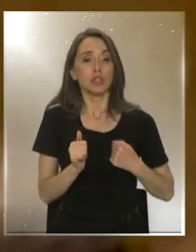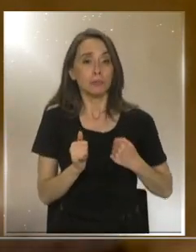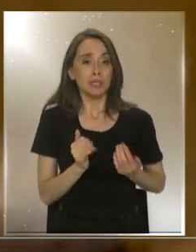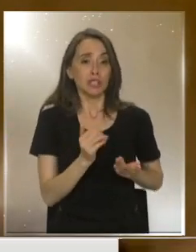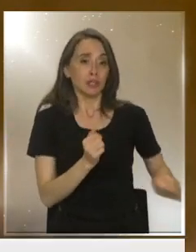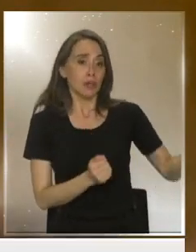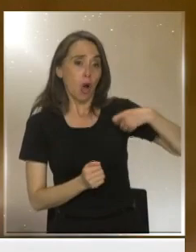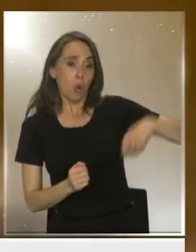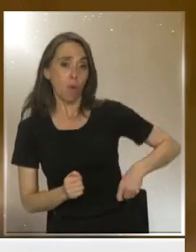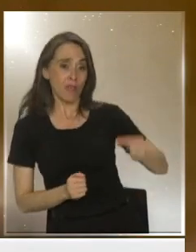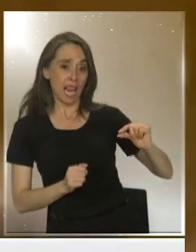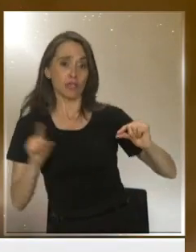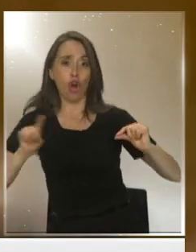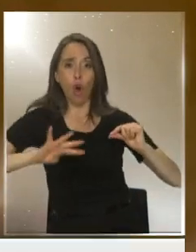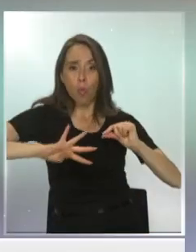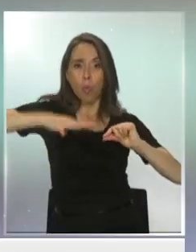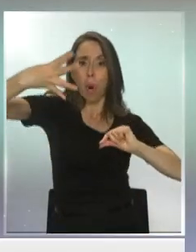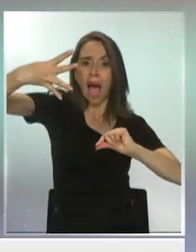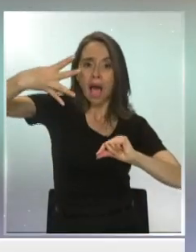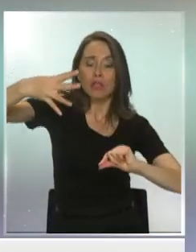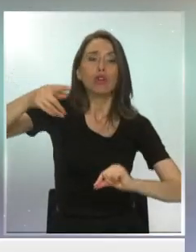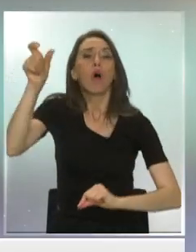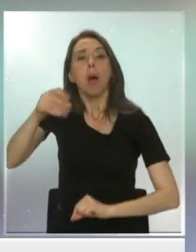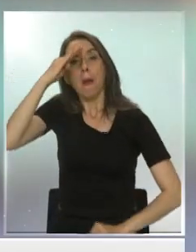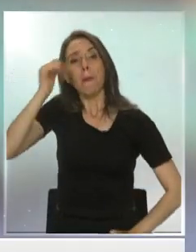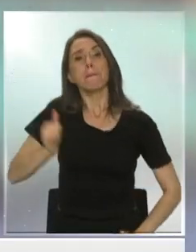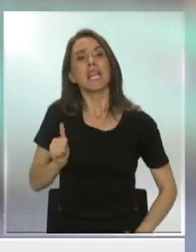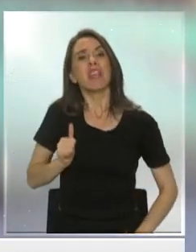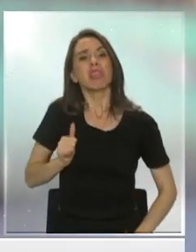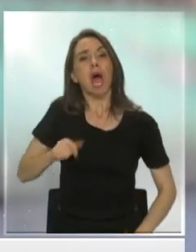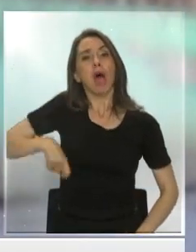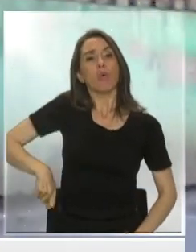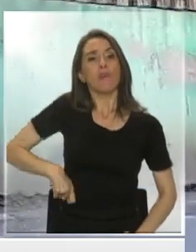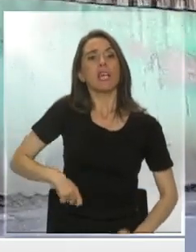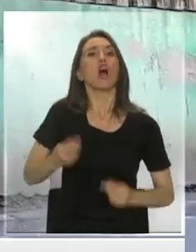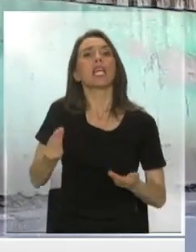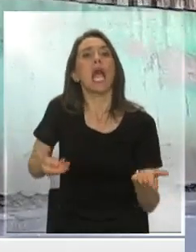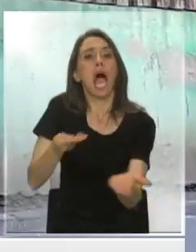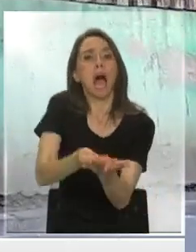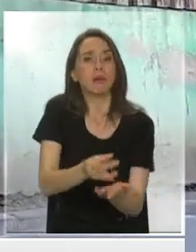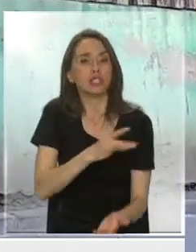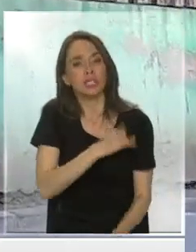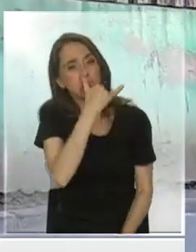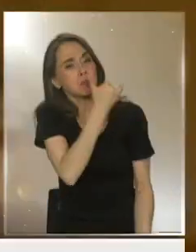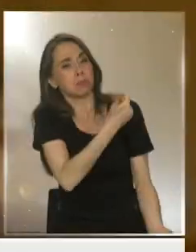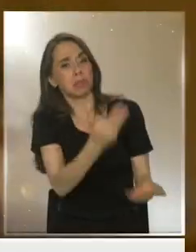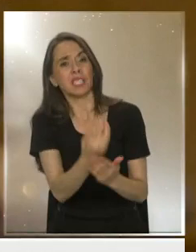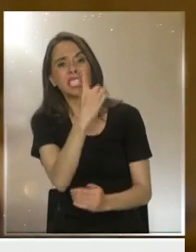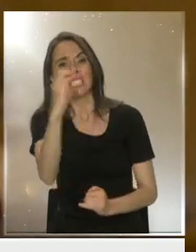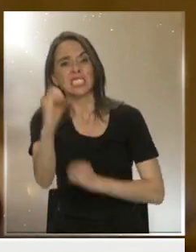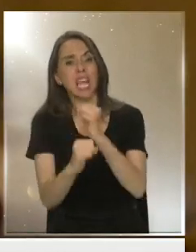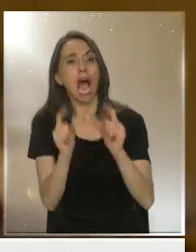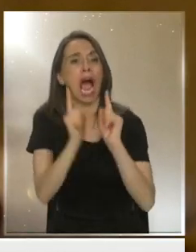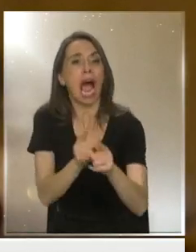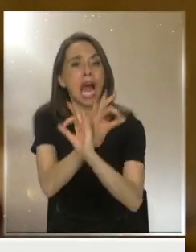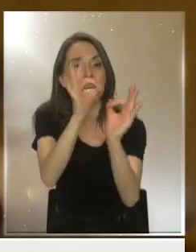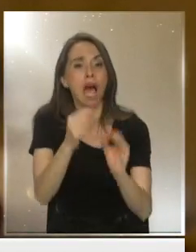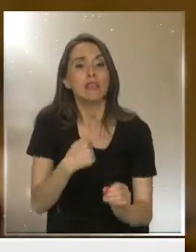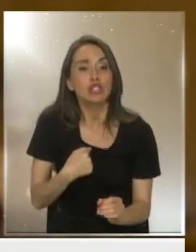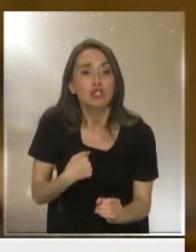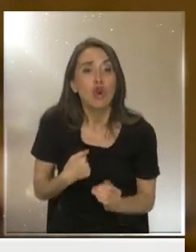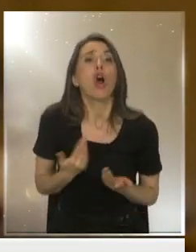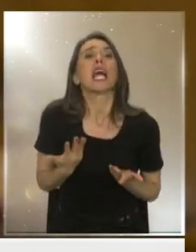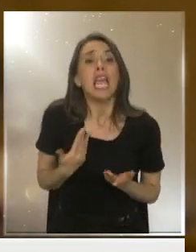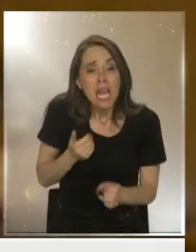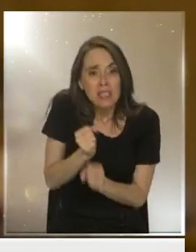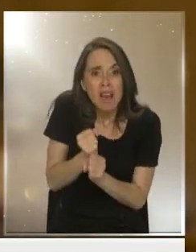gano yo. ¿Y qué es lo que aporta Chile si Chile no tiene guerra hace más de 100 años? En cambio, yo estoy